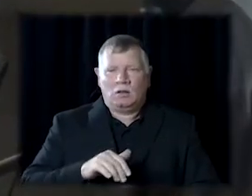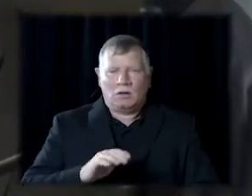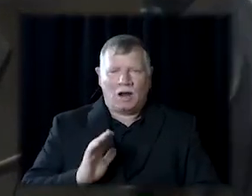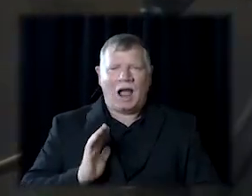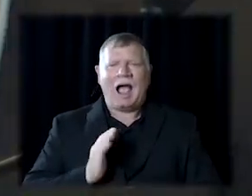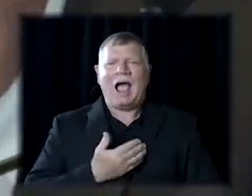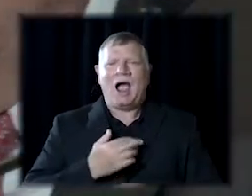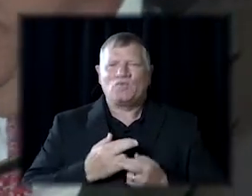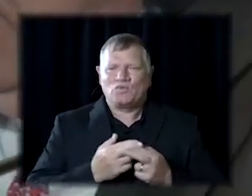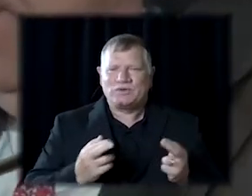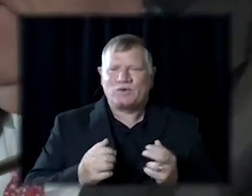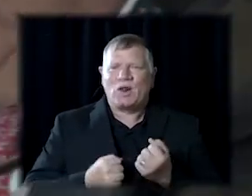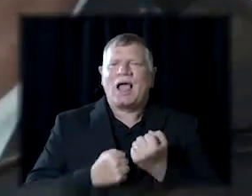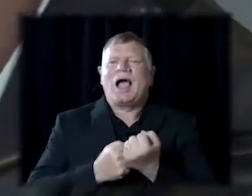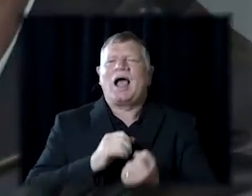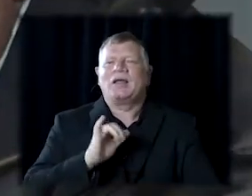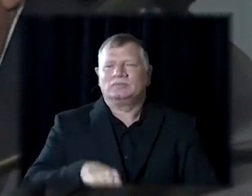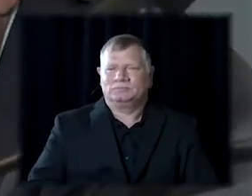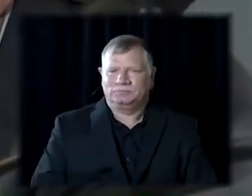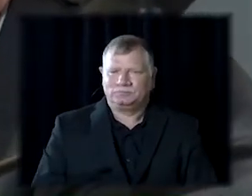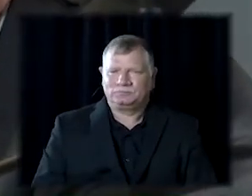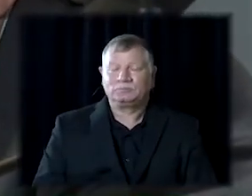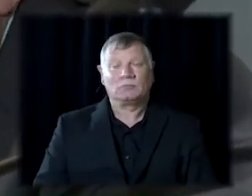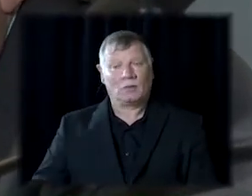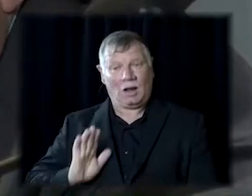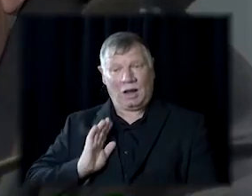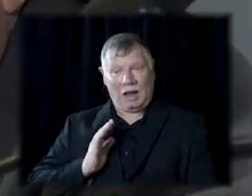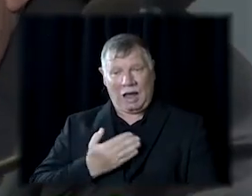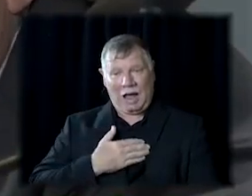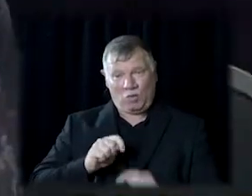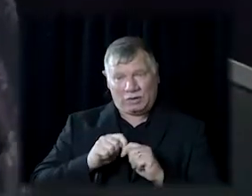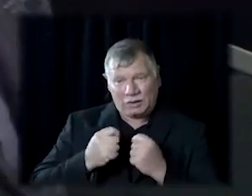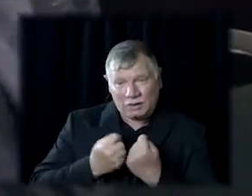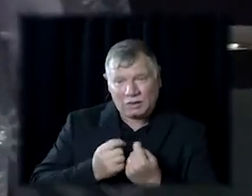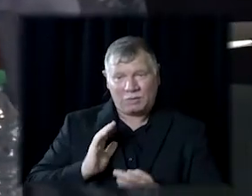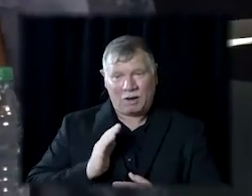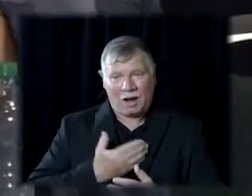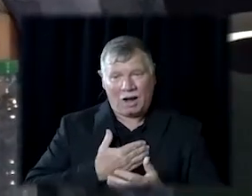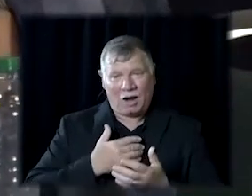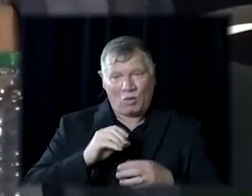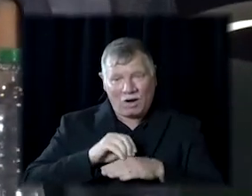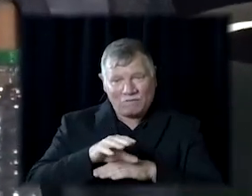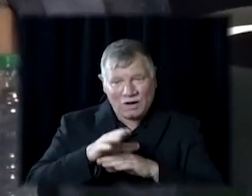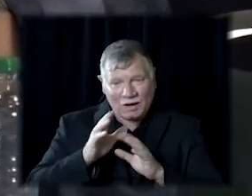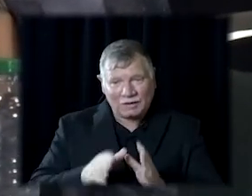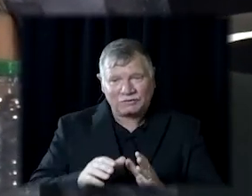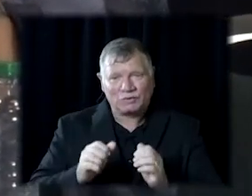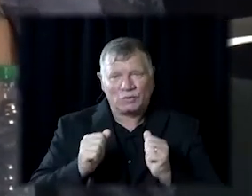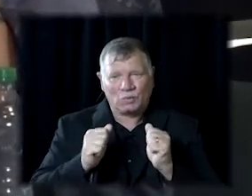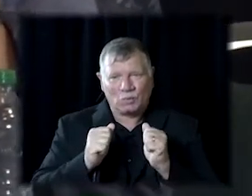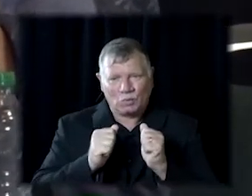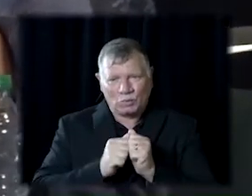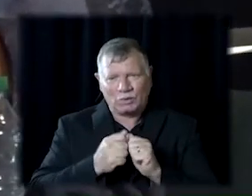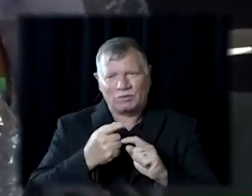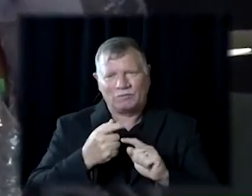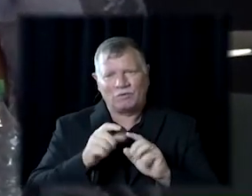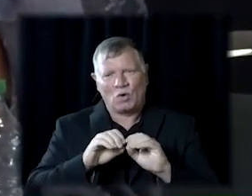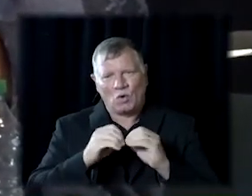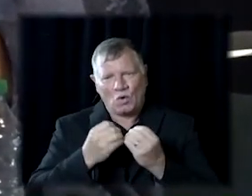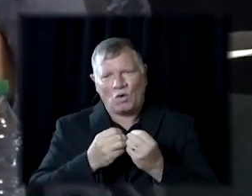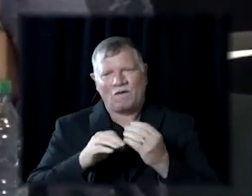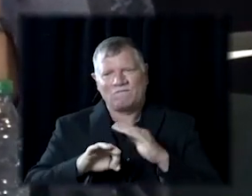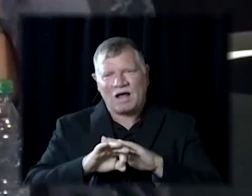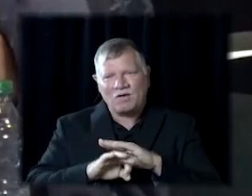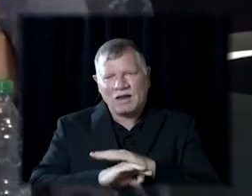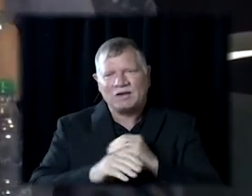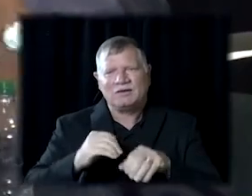by our resources to help them? Yeah. It's our team, our advisors, and we're working with a variety of mainland organizations, foundations